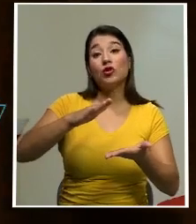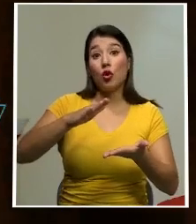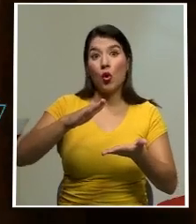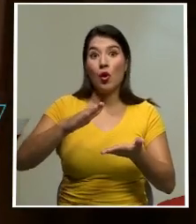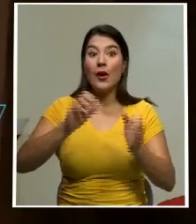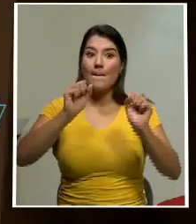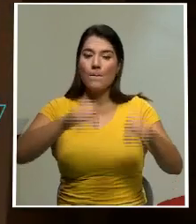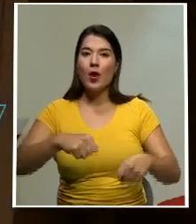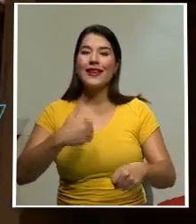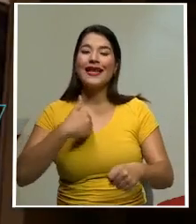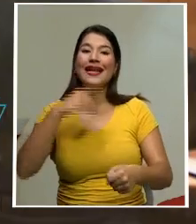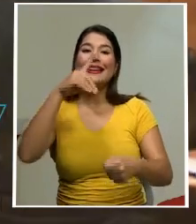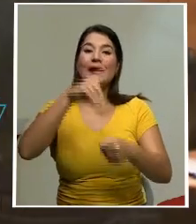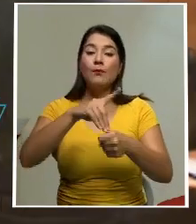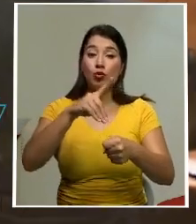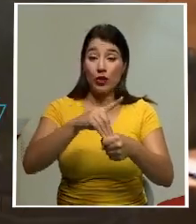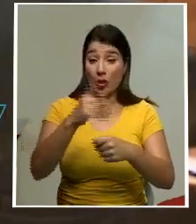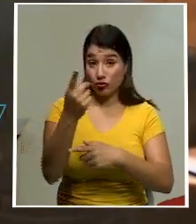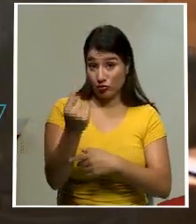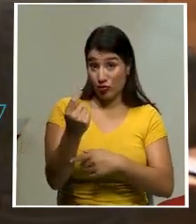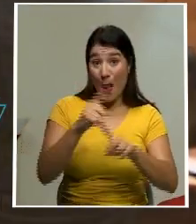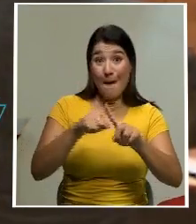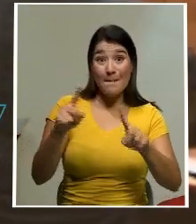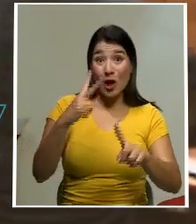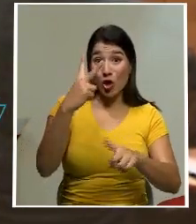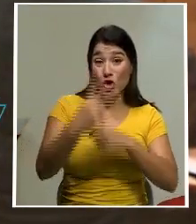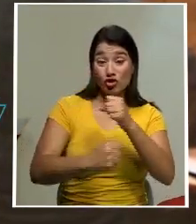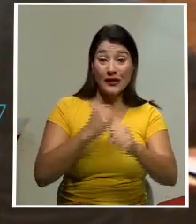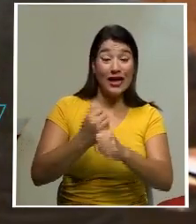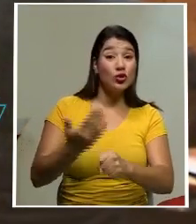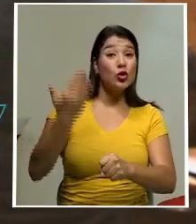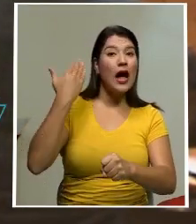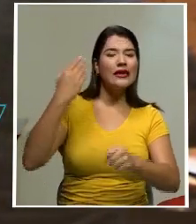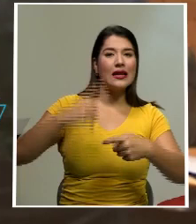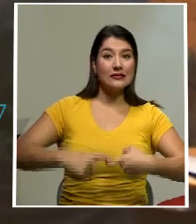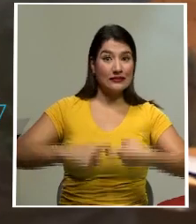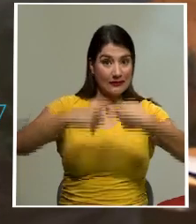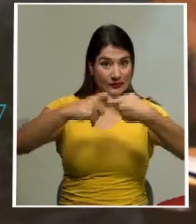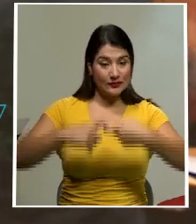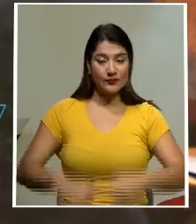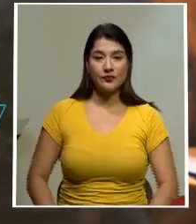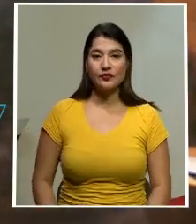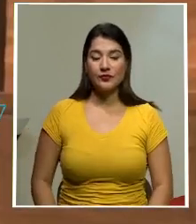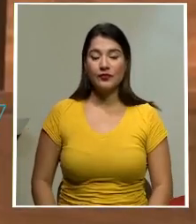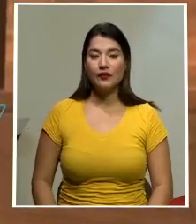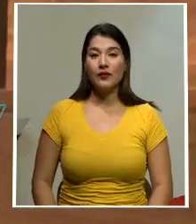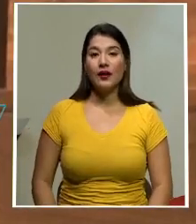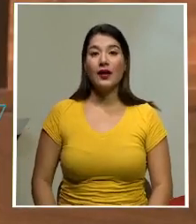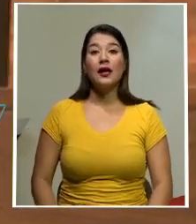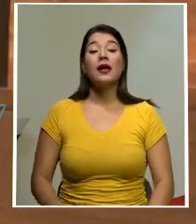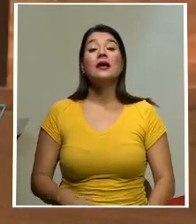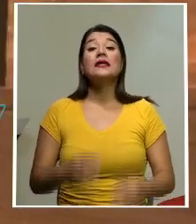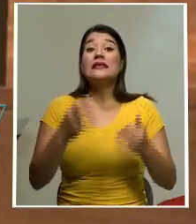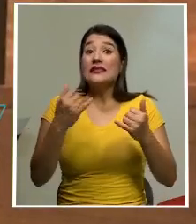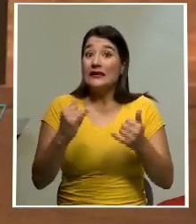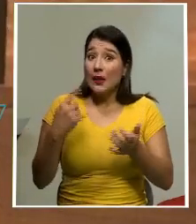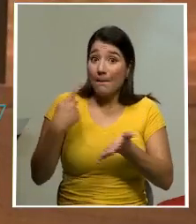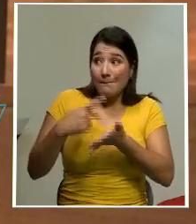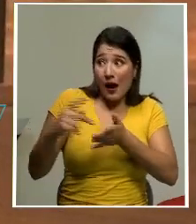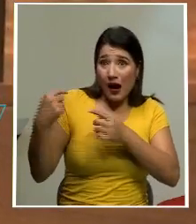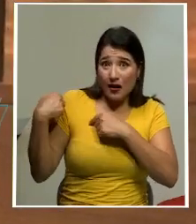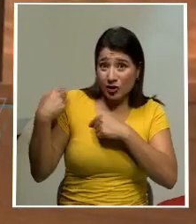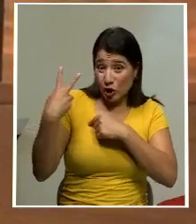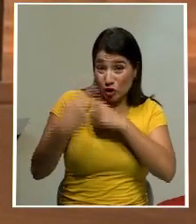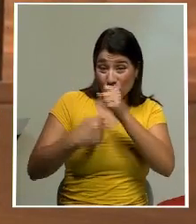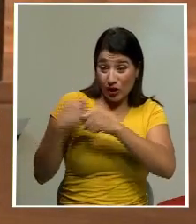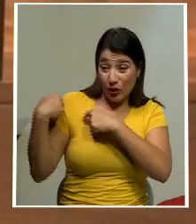se paralizó con la entrada en vigencia de la Ley de Fortalecimiento de las Finanzas Públicas hace 2 años, que de pagarse de forma retroactiva rondaría